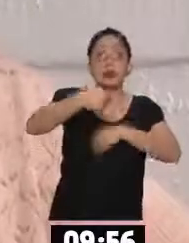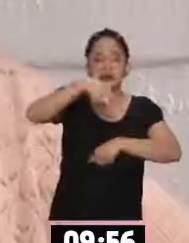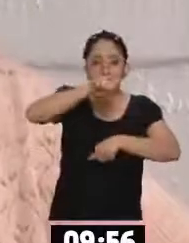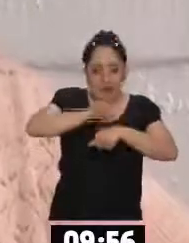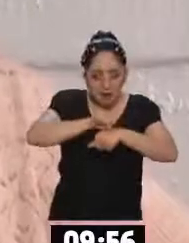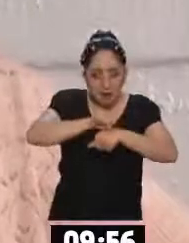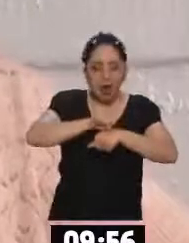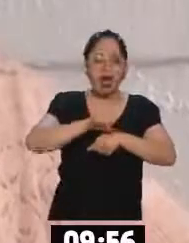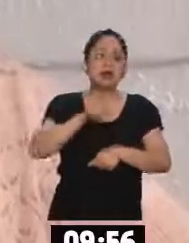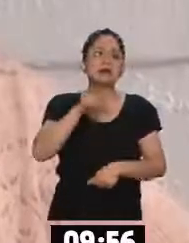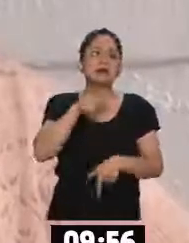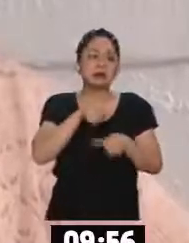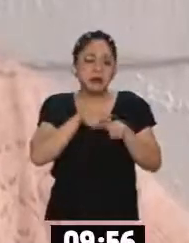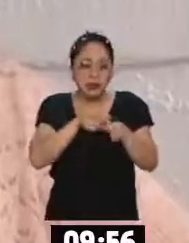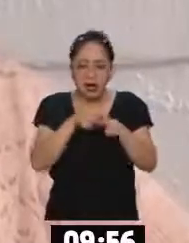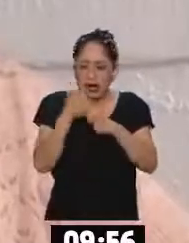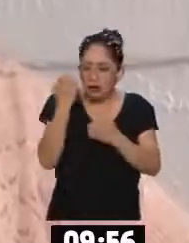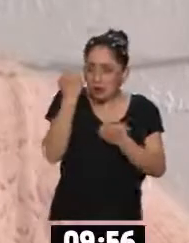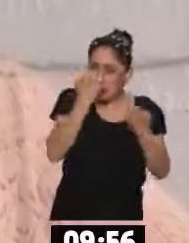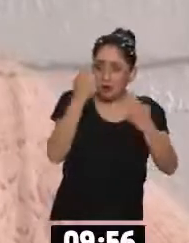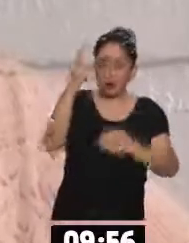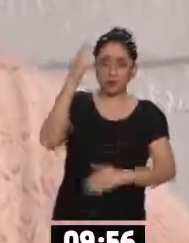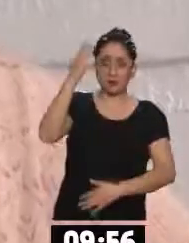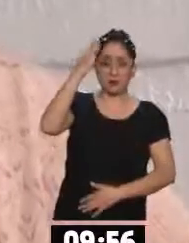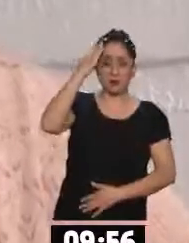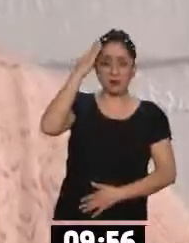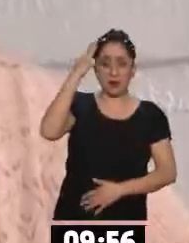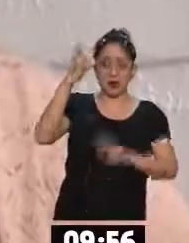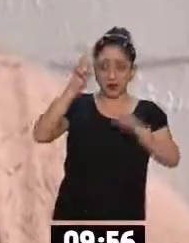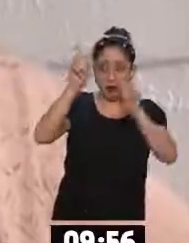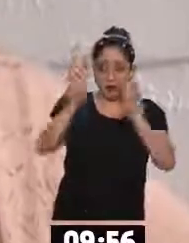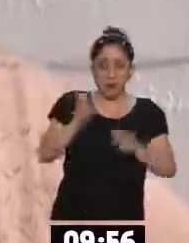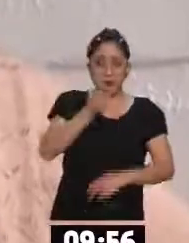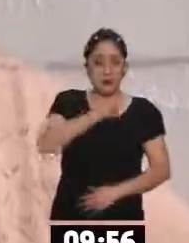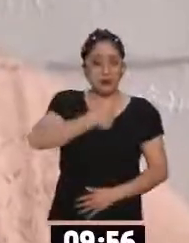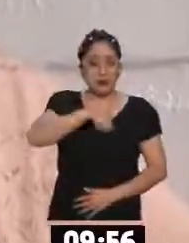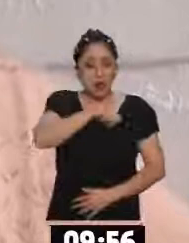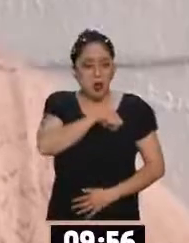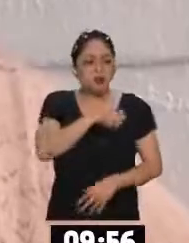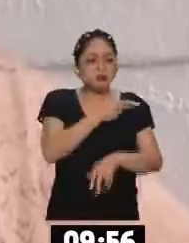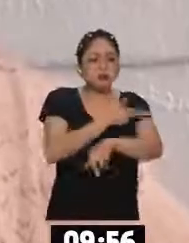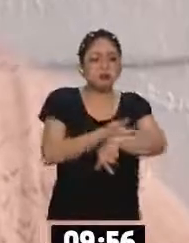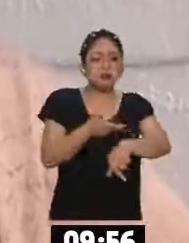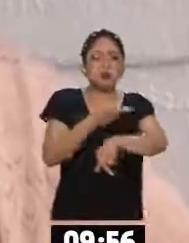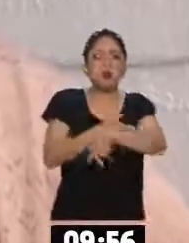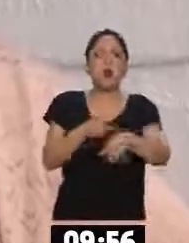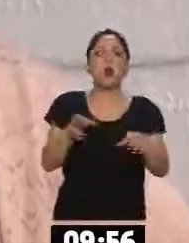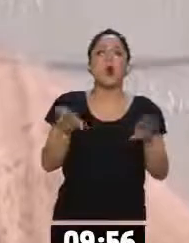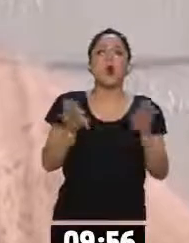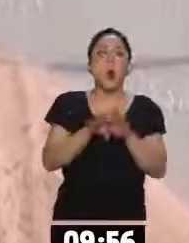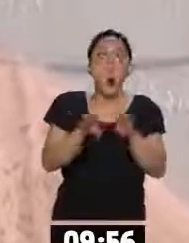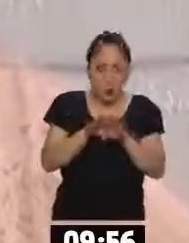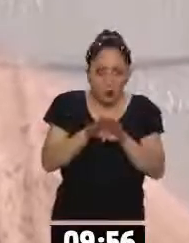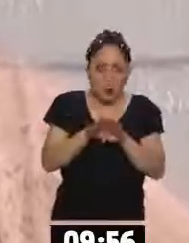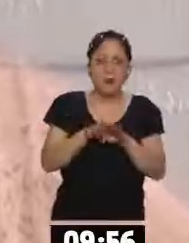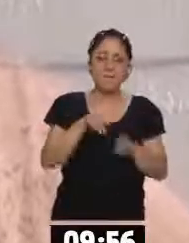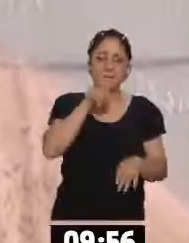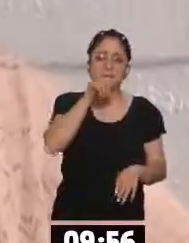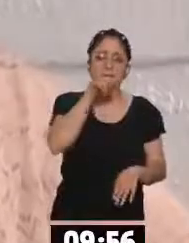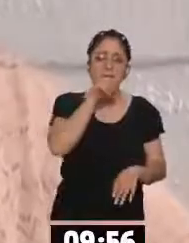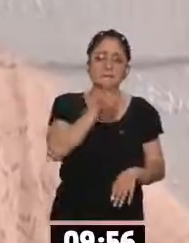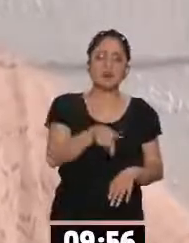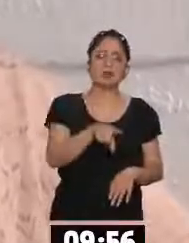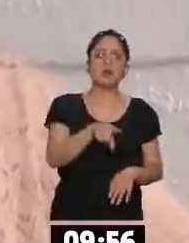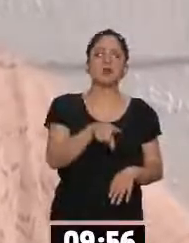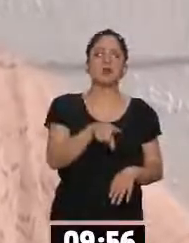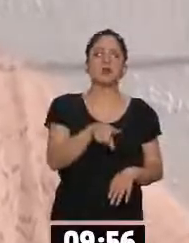van indicando las autoridades sanitarias los mecanismos, pero ahorita todavía esa es la pauta. Pues por supuesto que también tenemos